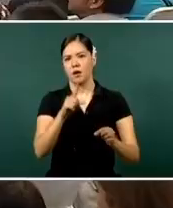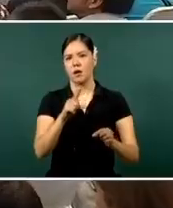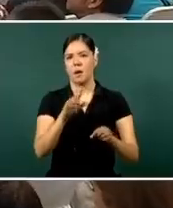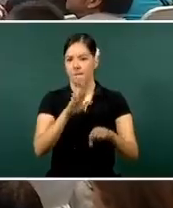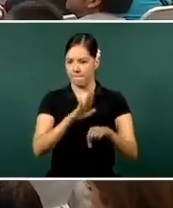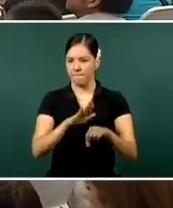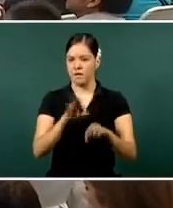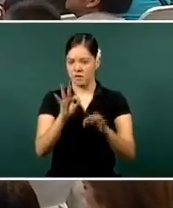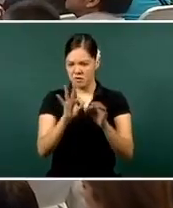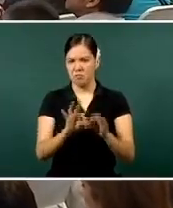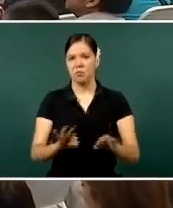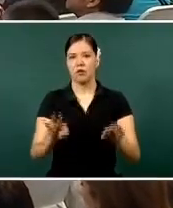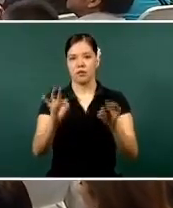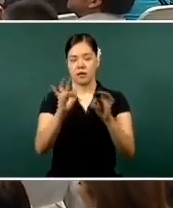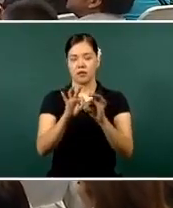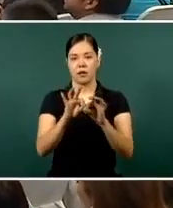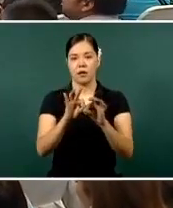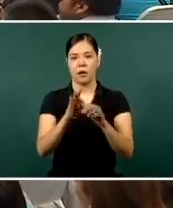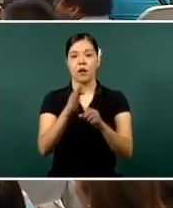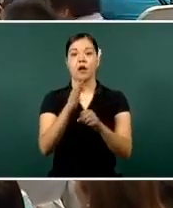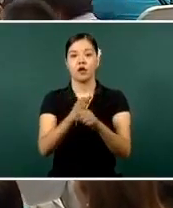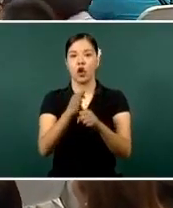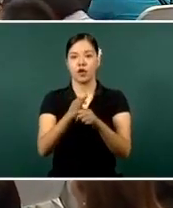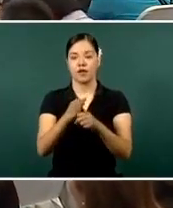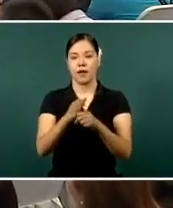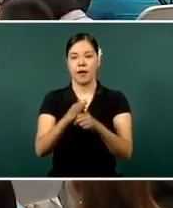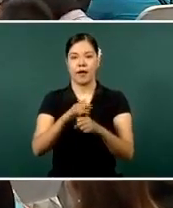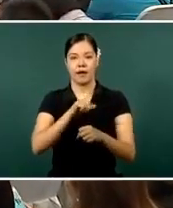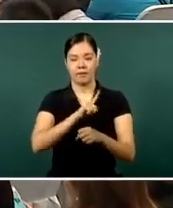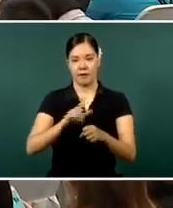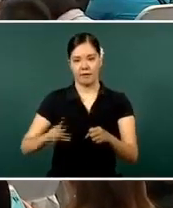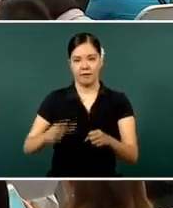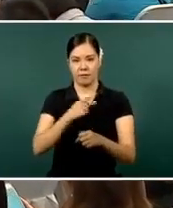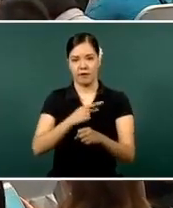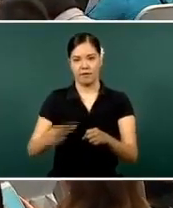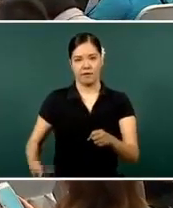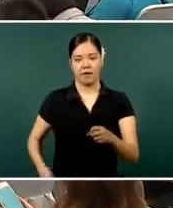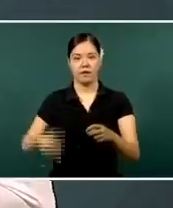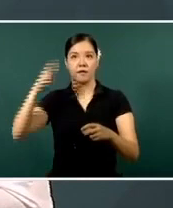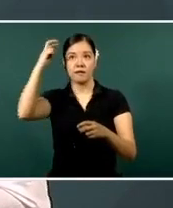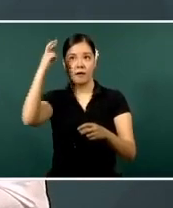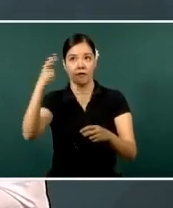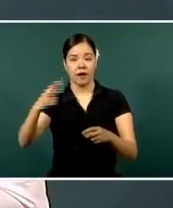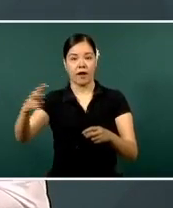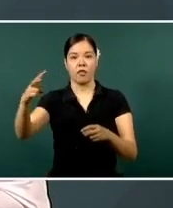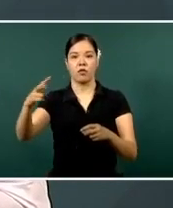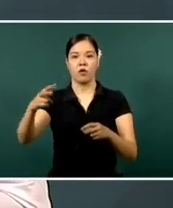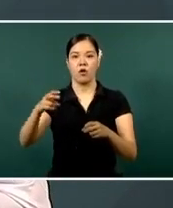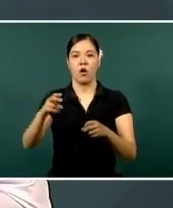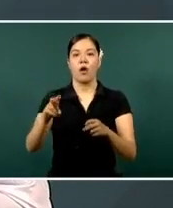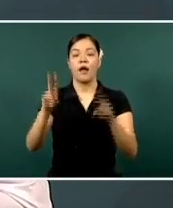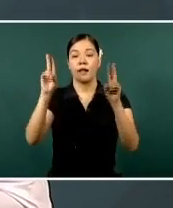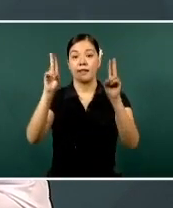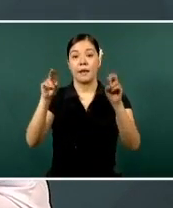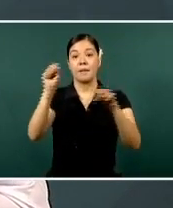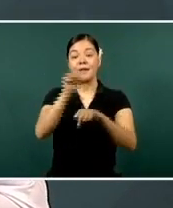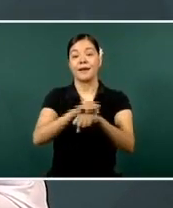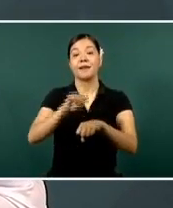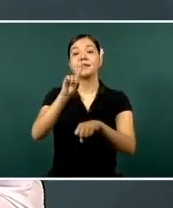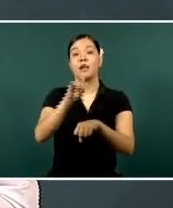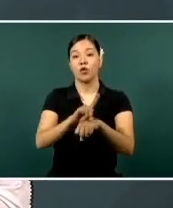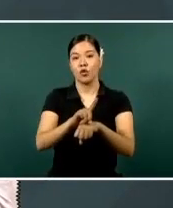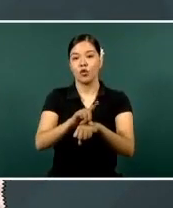importante, ahora que está haciendo su gira, señor presidente, sobre el tema de la salud, el reconocimiento de la